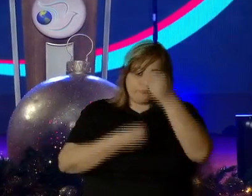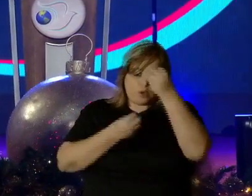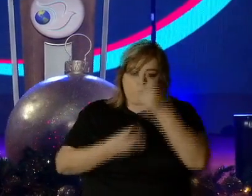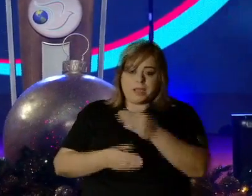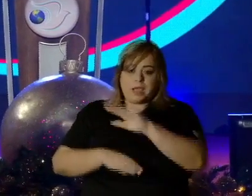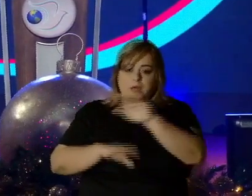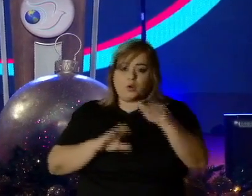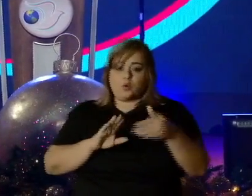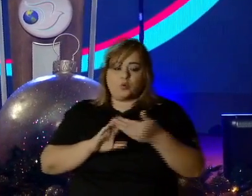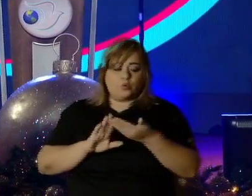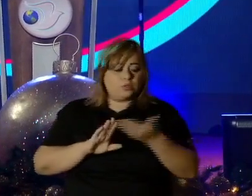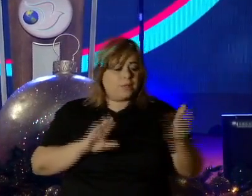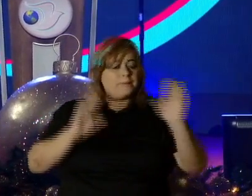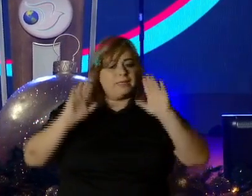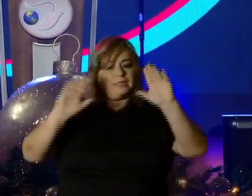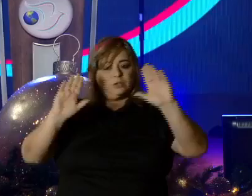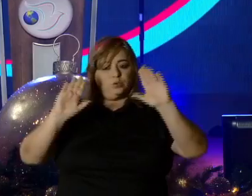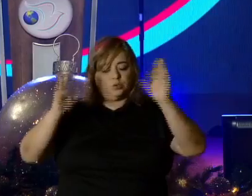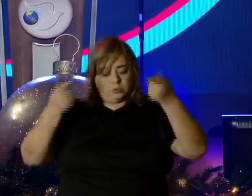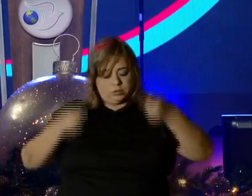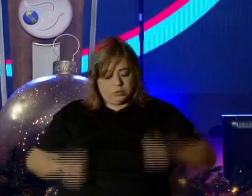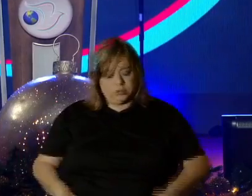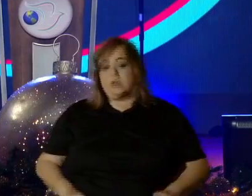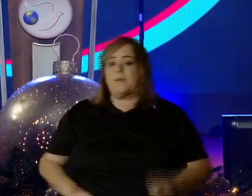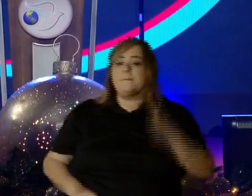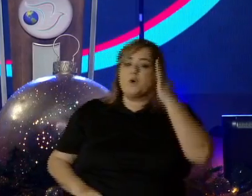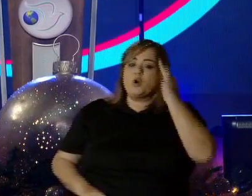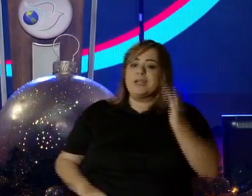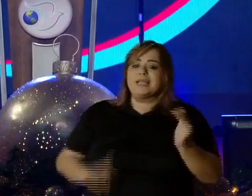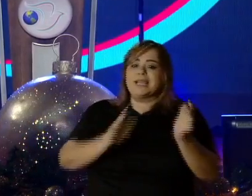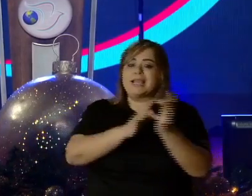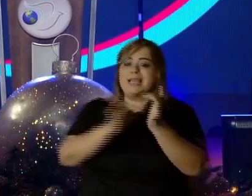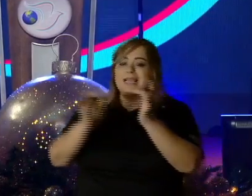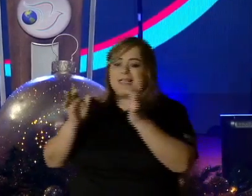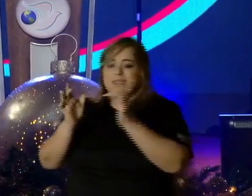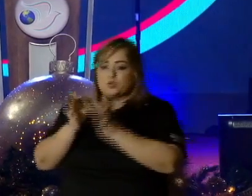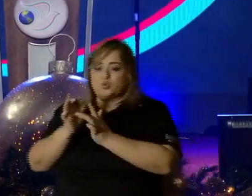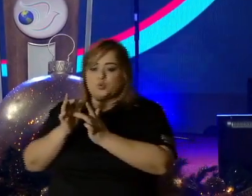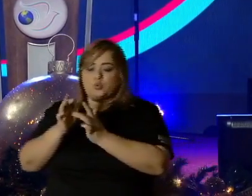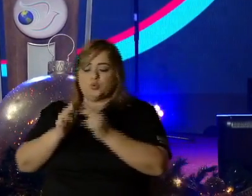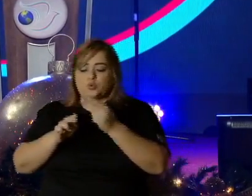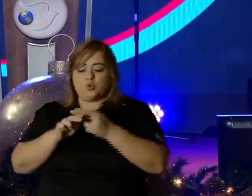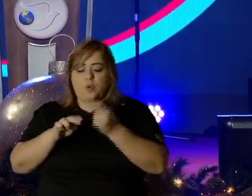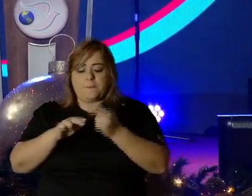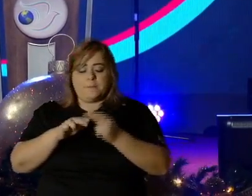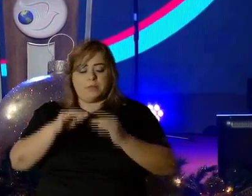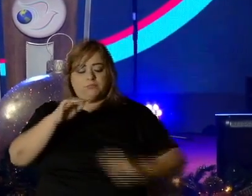es nombre, sobre todo nombre que se nombra.